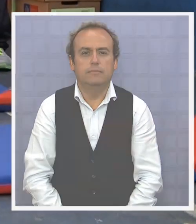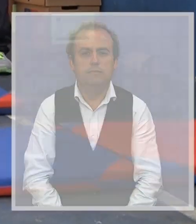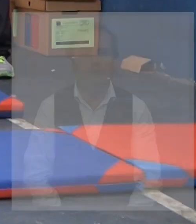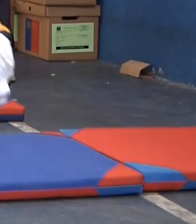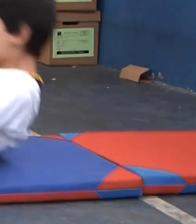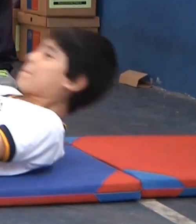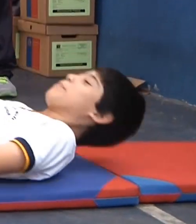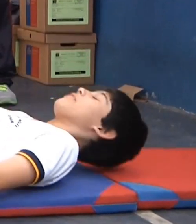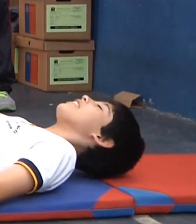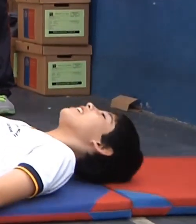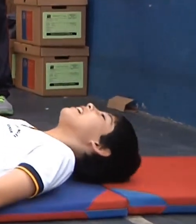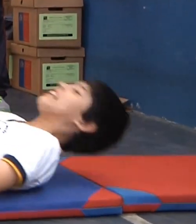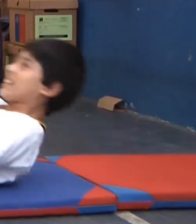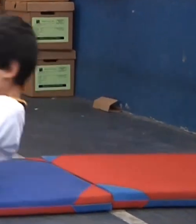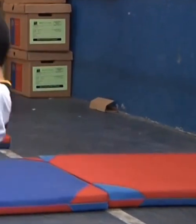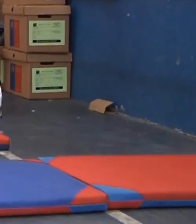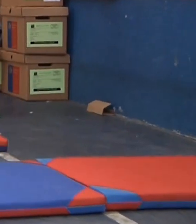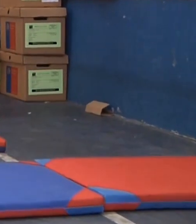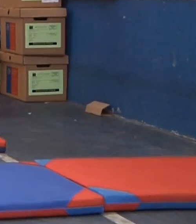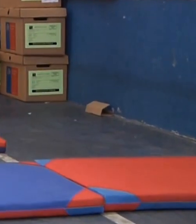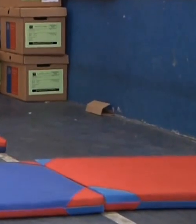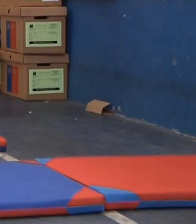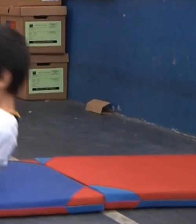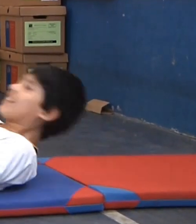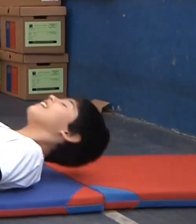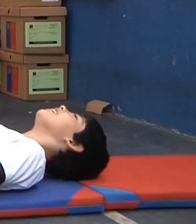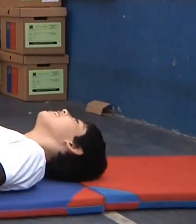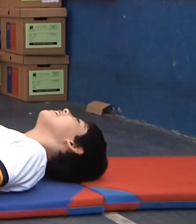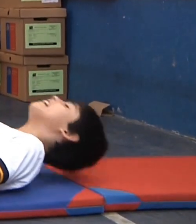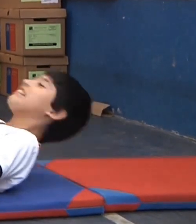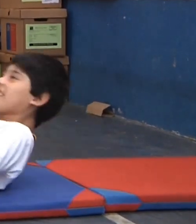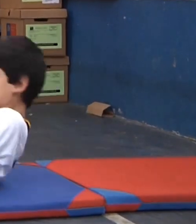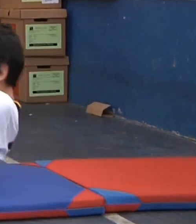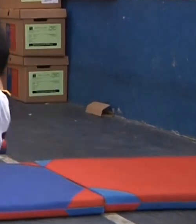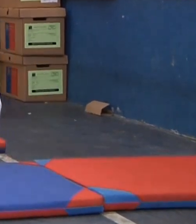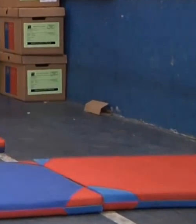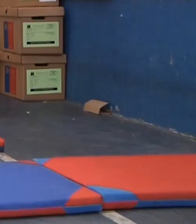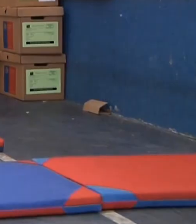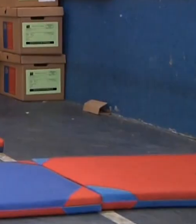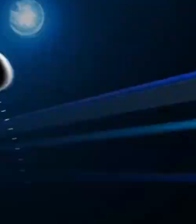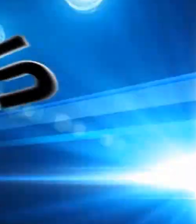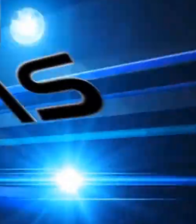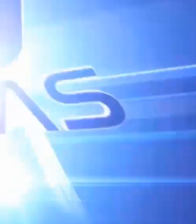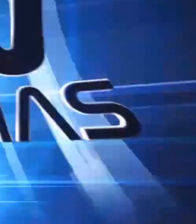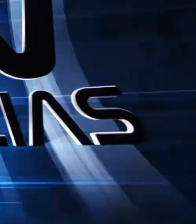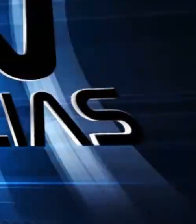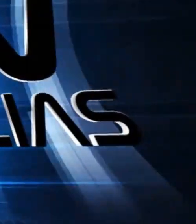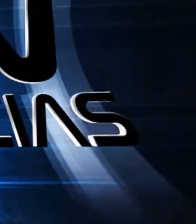17, 18, 19.